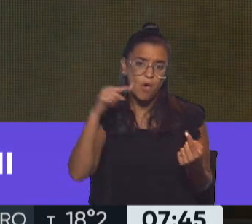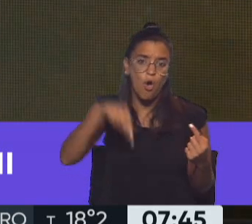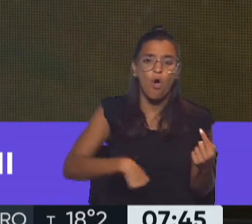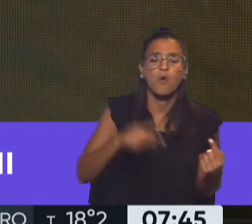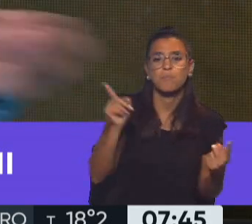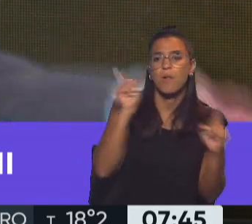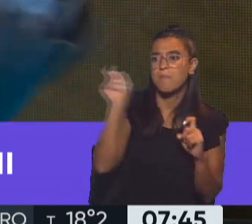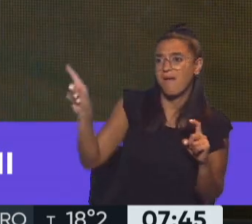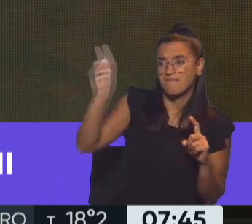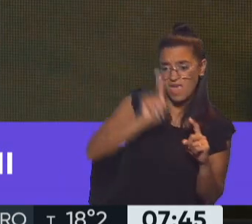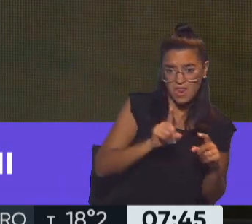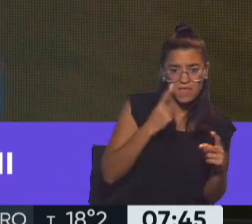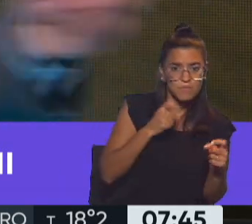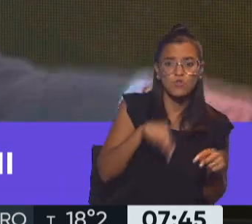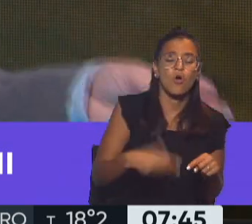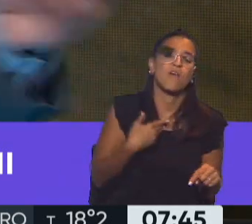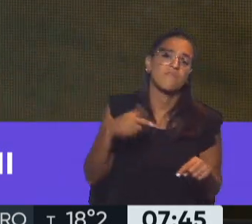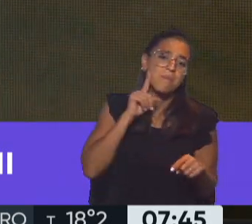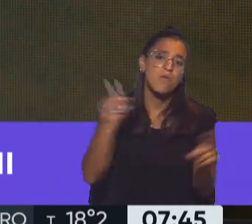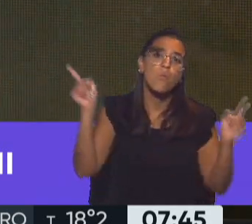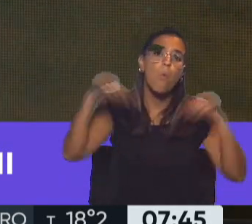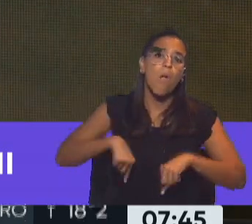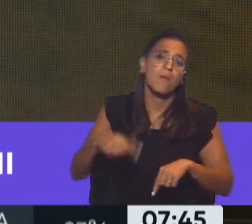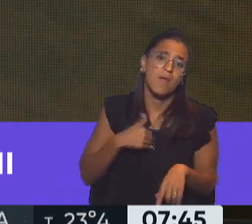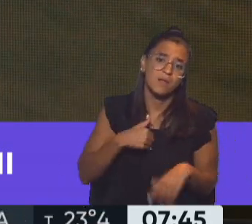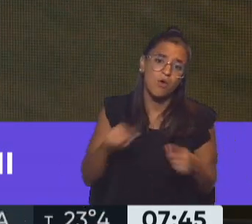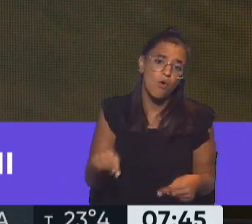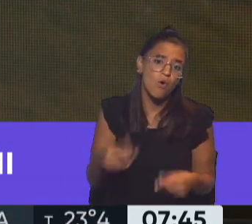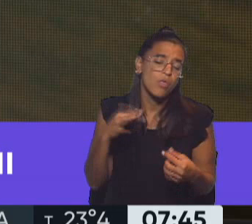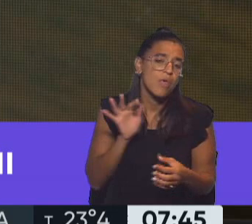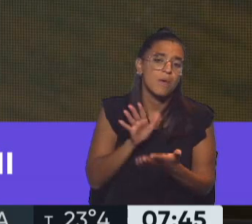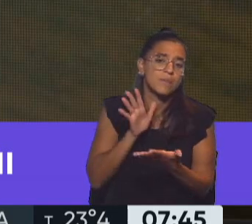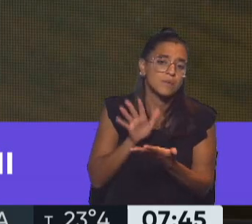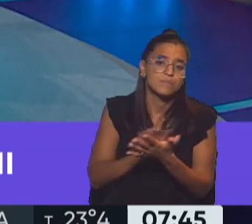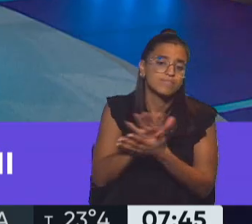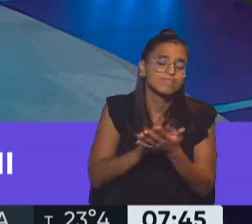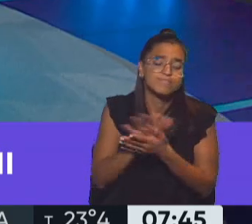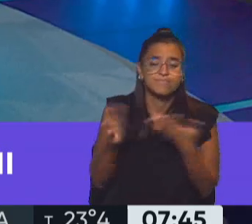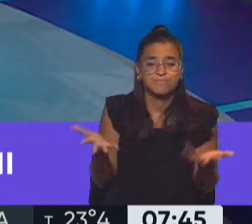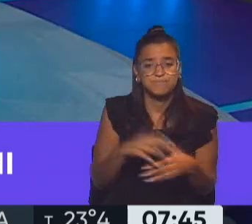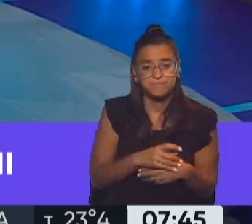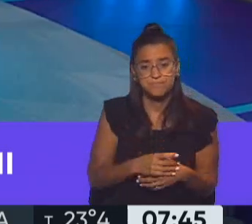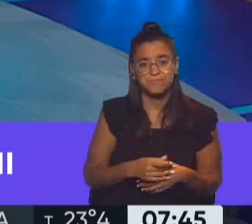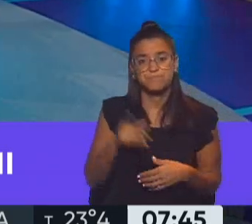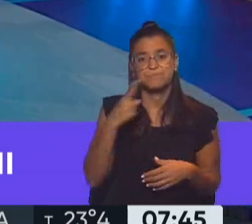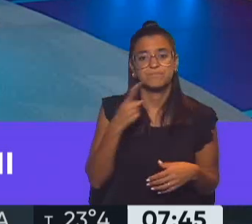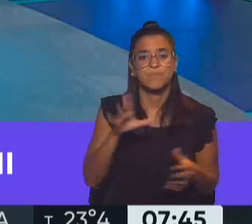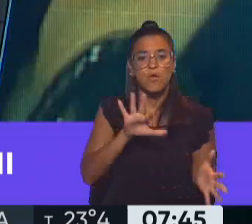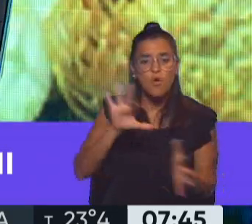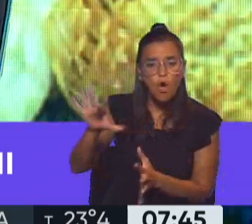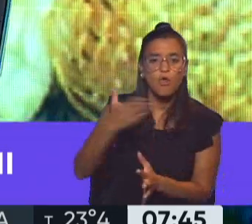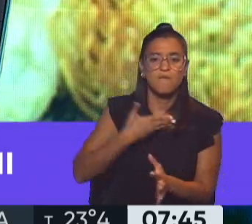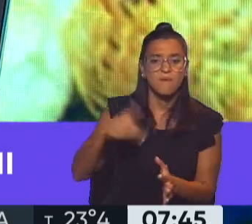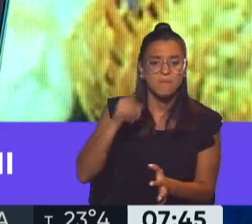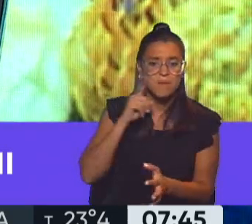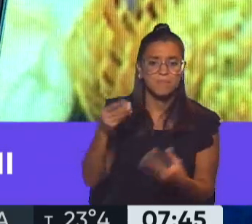que el fondo viene a revisar. El problema es que el fondo volvió al país hace un tiempo y entonces hoy hay que lidiar con ese escenario. Pero es cierto que se lo disruptivo. corre al acuerdo, me refiero, y al gobierno